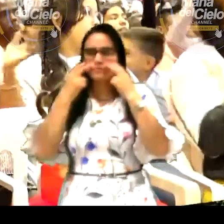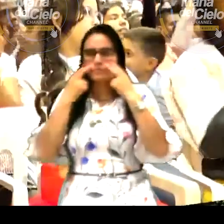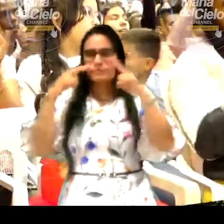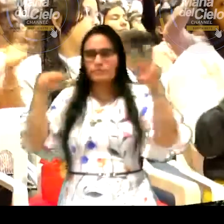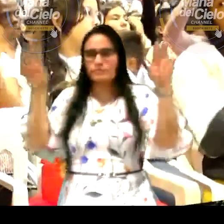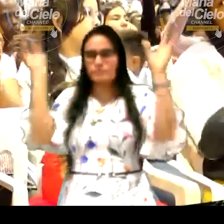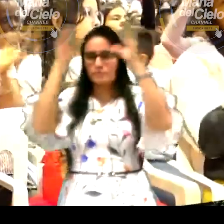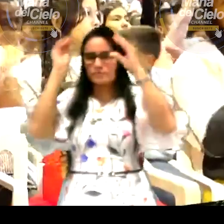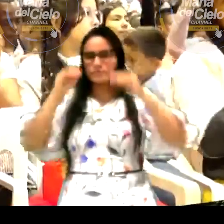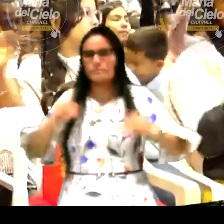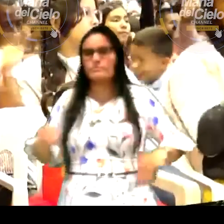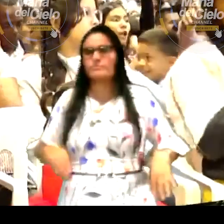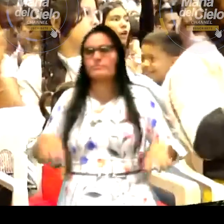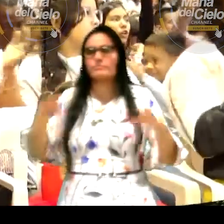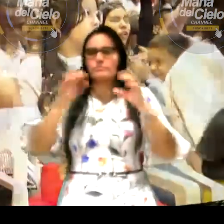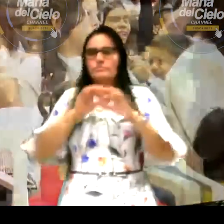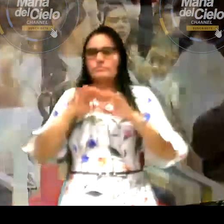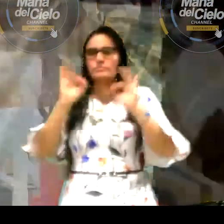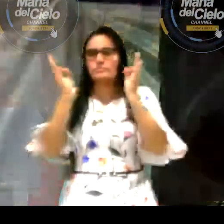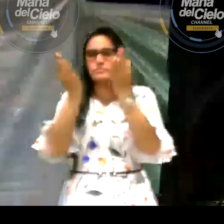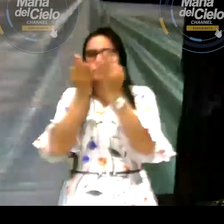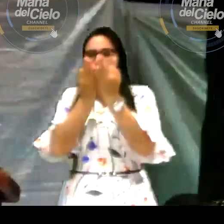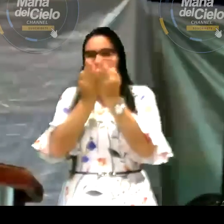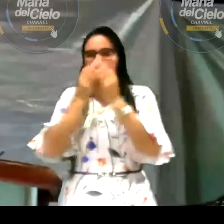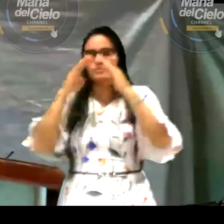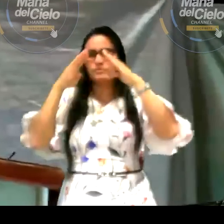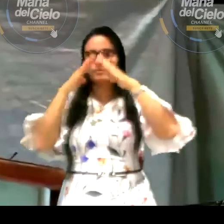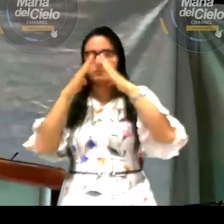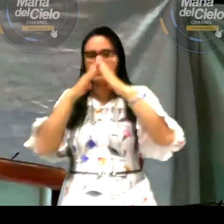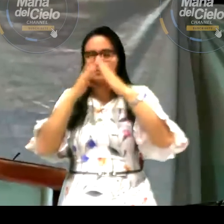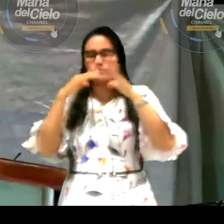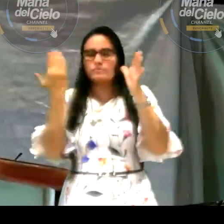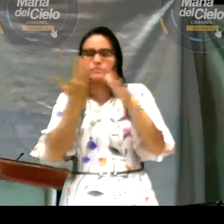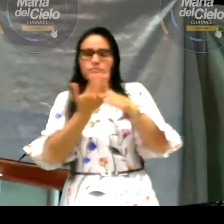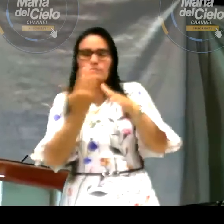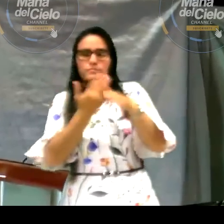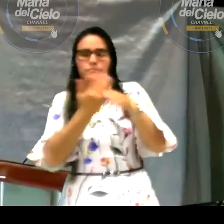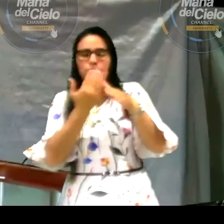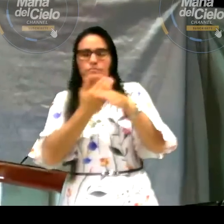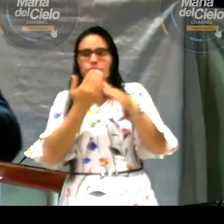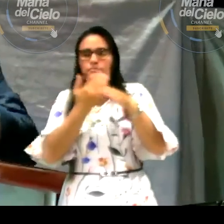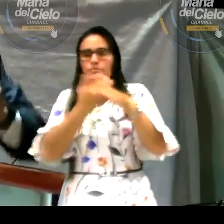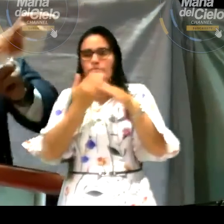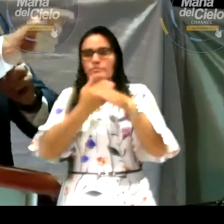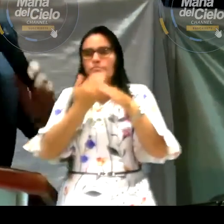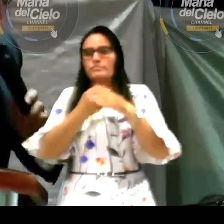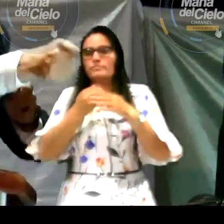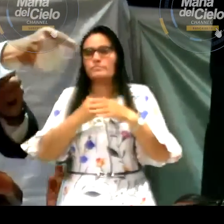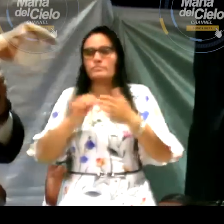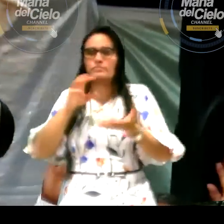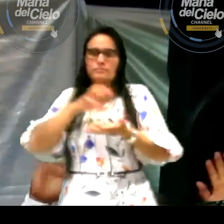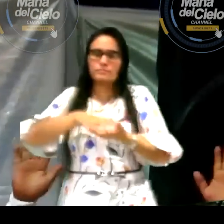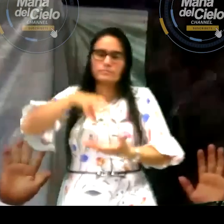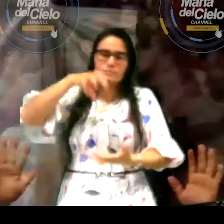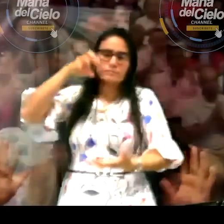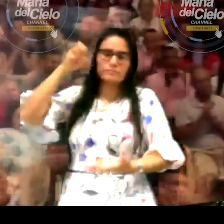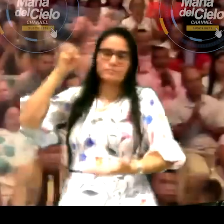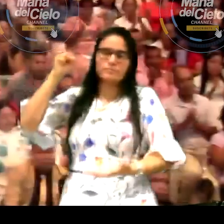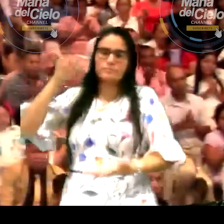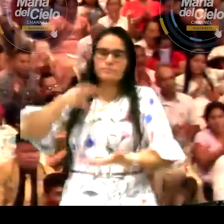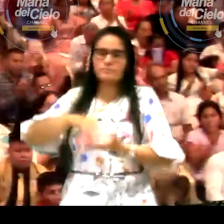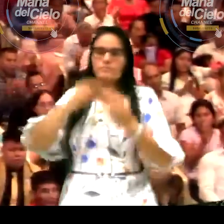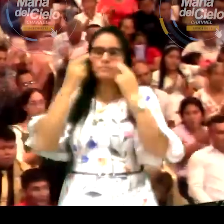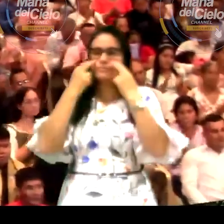tu hogar, en tu enfermedad, en tu problema, en tu situación, en tu vacío existencial. Vas a ver la gloria de